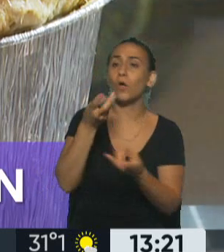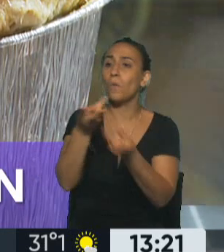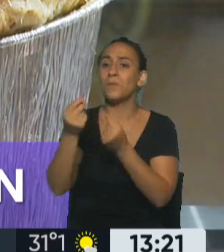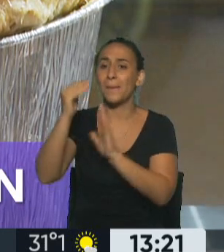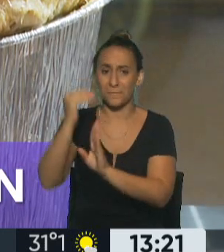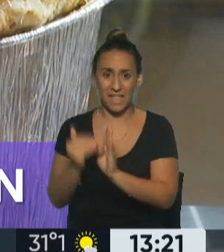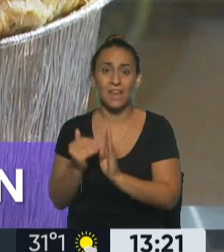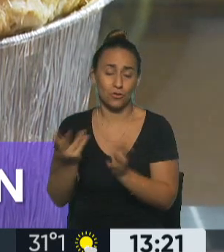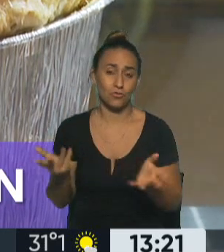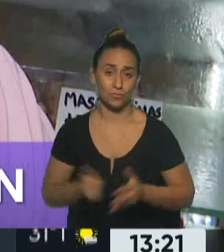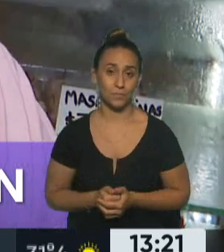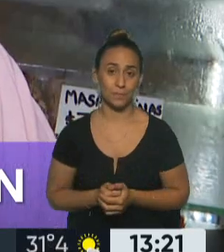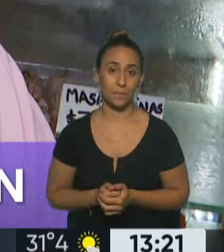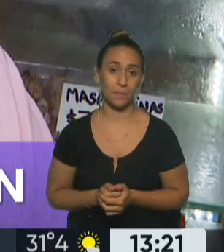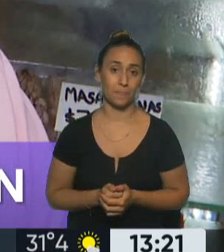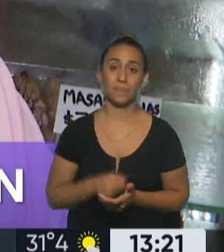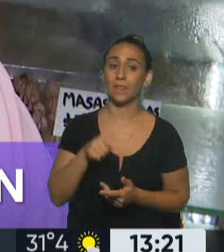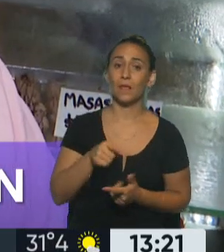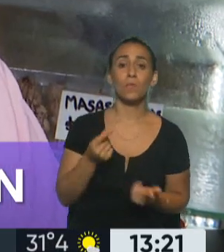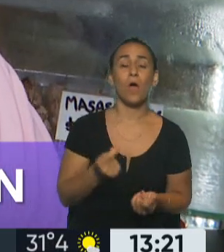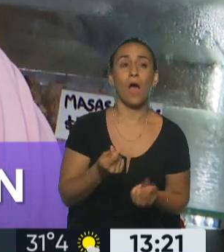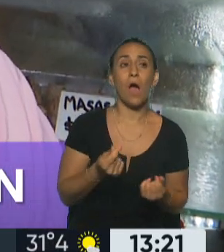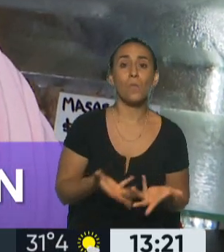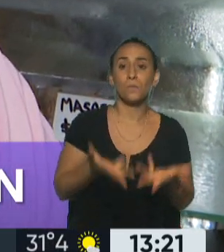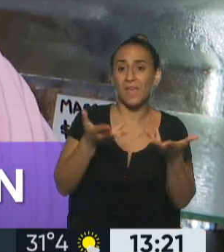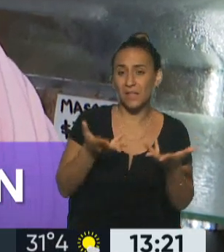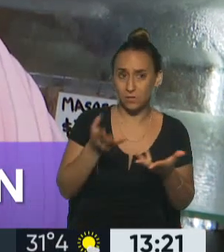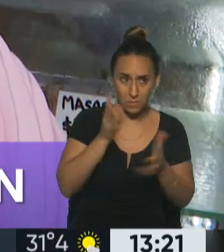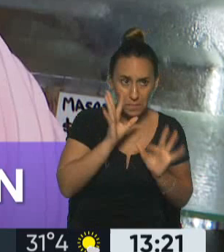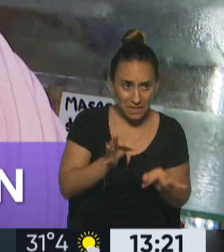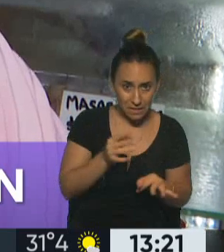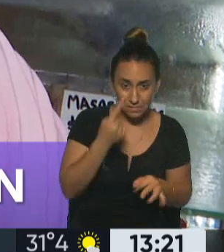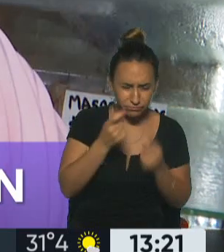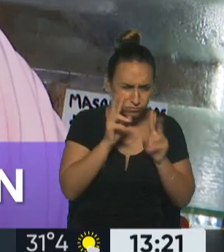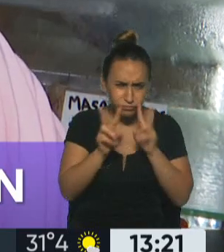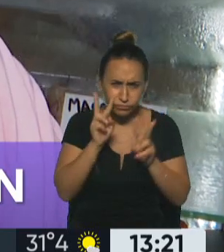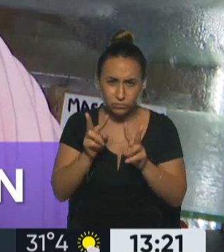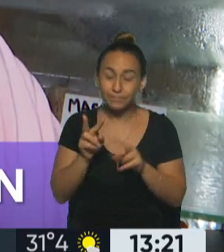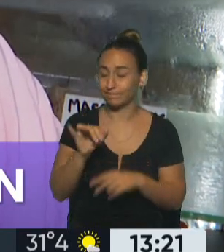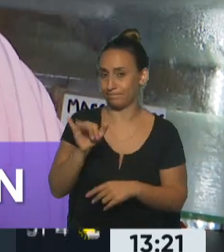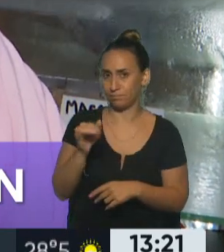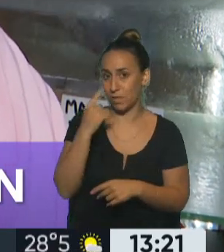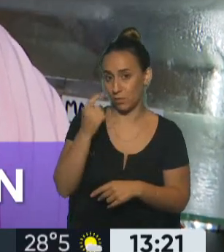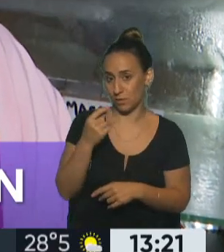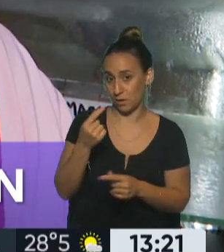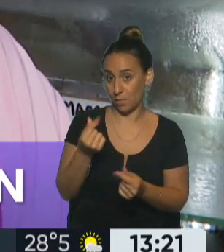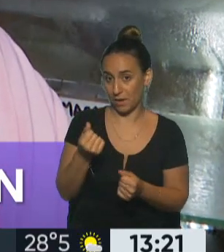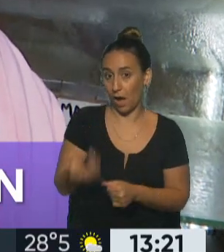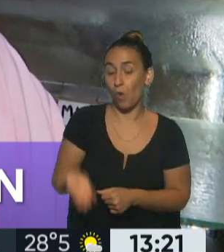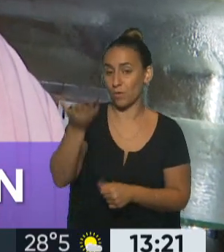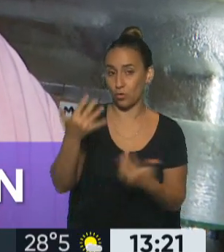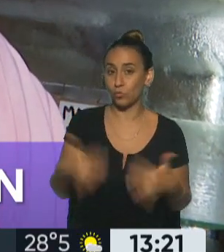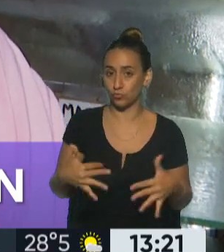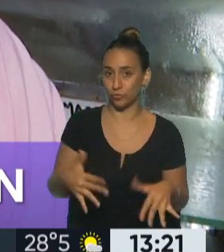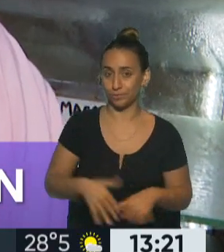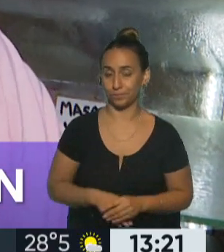menos advertí aumentos advertí este que han subido demasiado Eh sí sí aumentó aumentó bastante sí